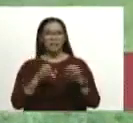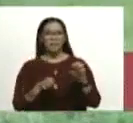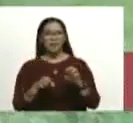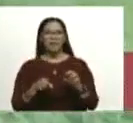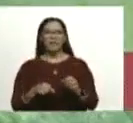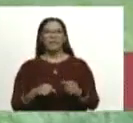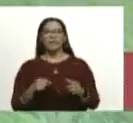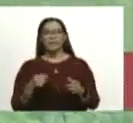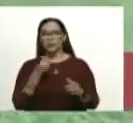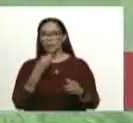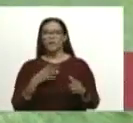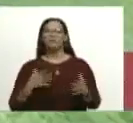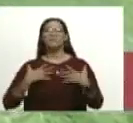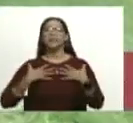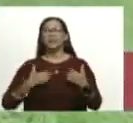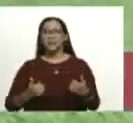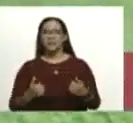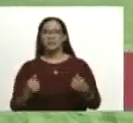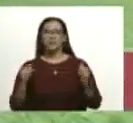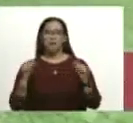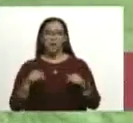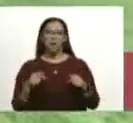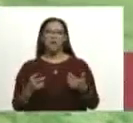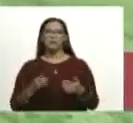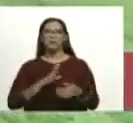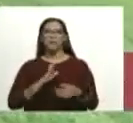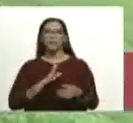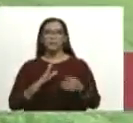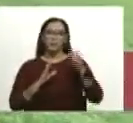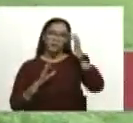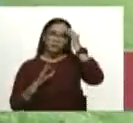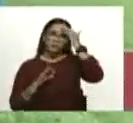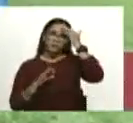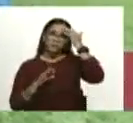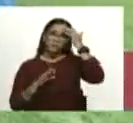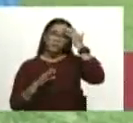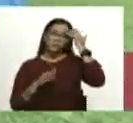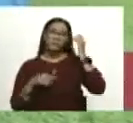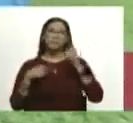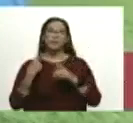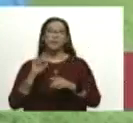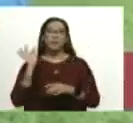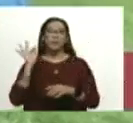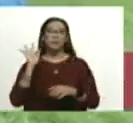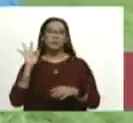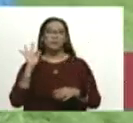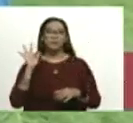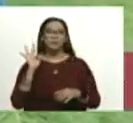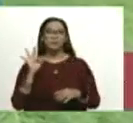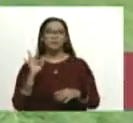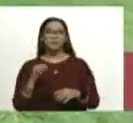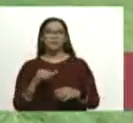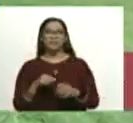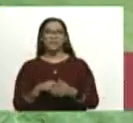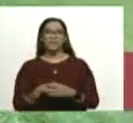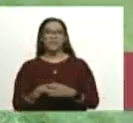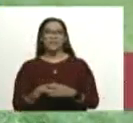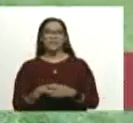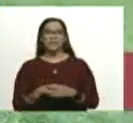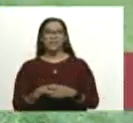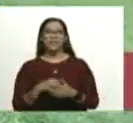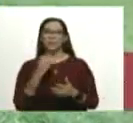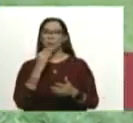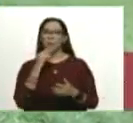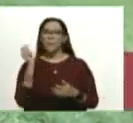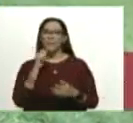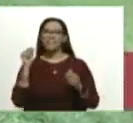fueron rescatadas y ahorita forman parte de una nueva exhibición que vamos a estar abriendo, una primicia, dentro de pocos